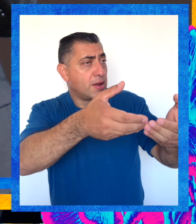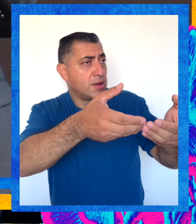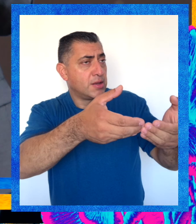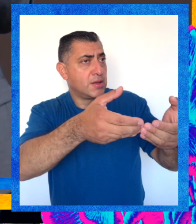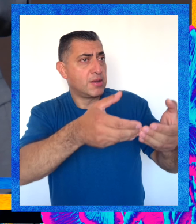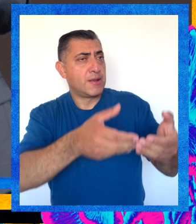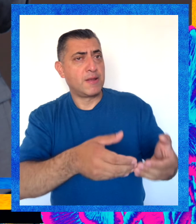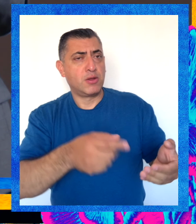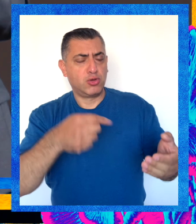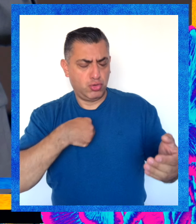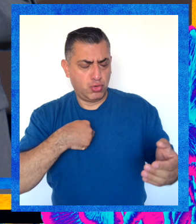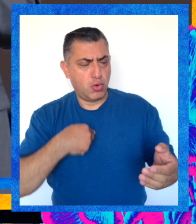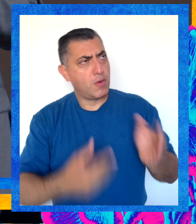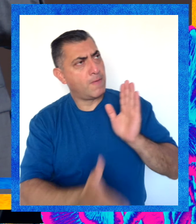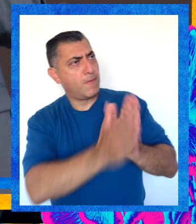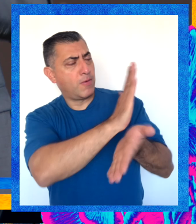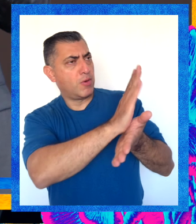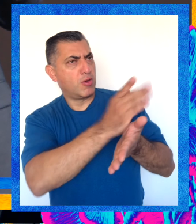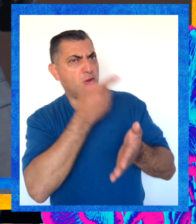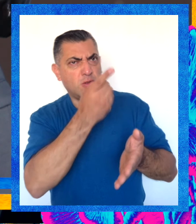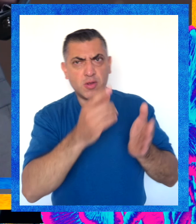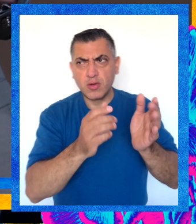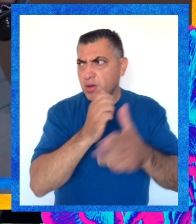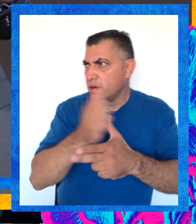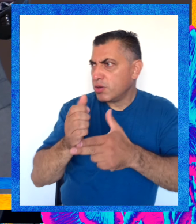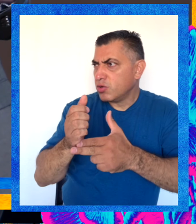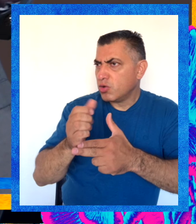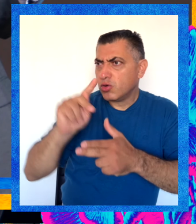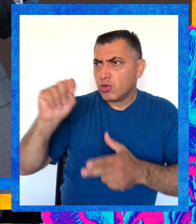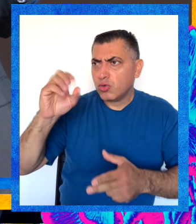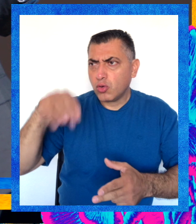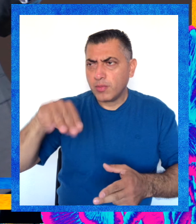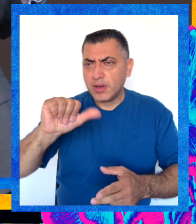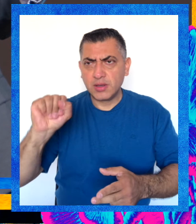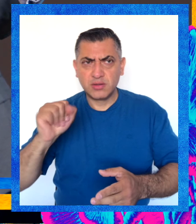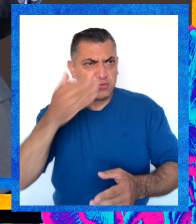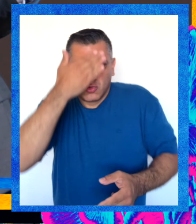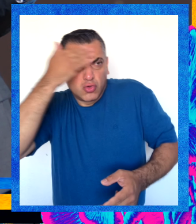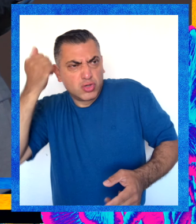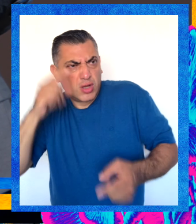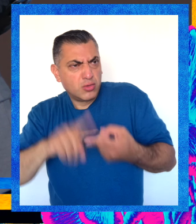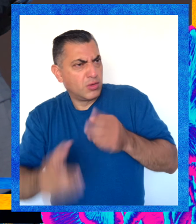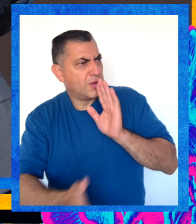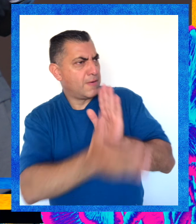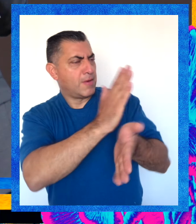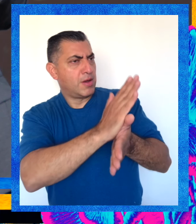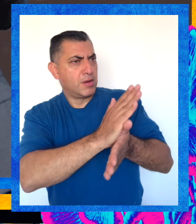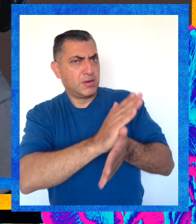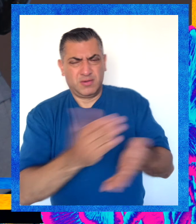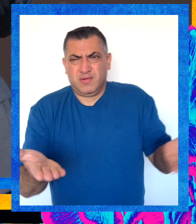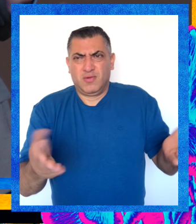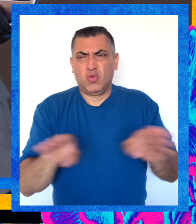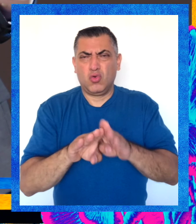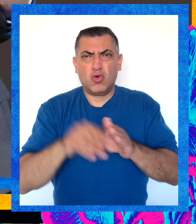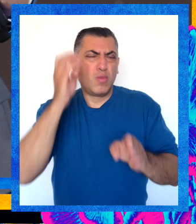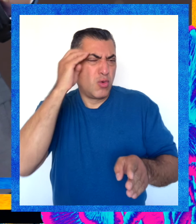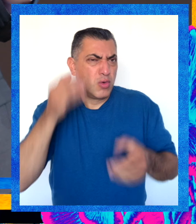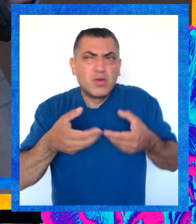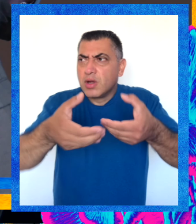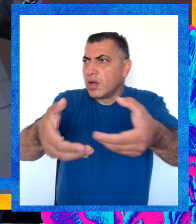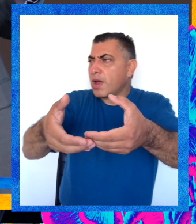para ir a donde yo voy dijo entonces tomás señor no sabemos a dónde vas así que como podemos